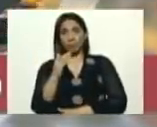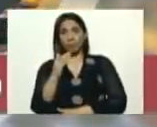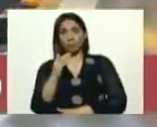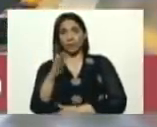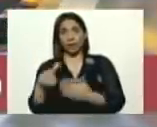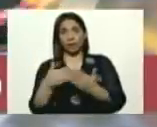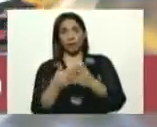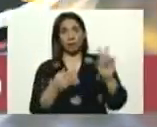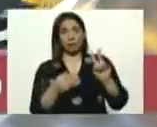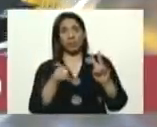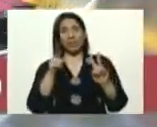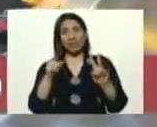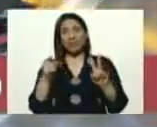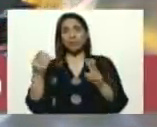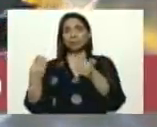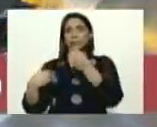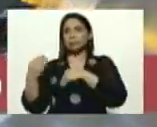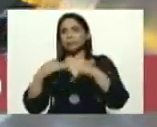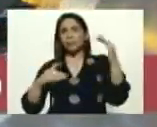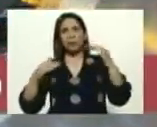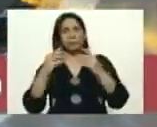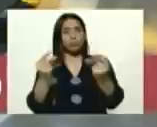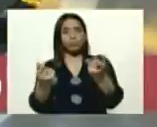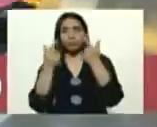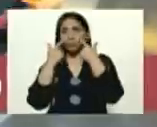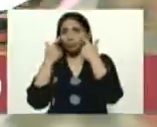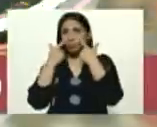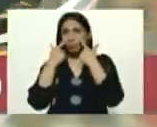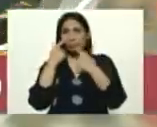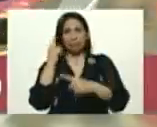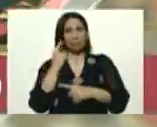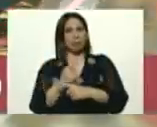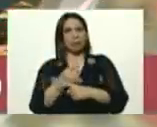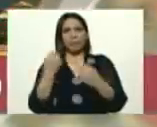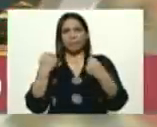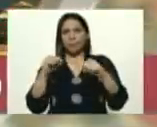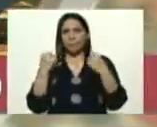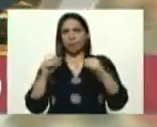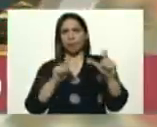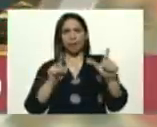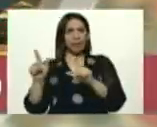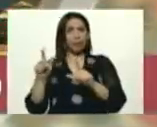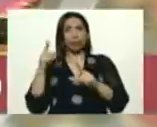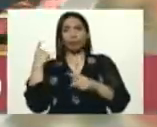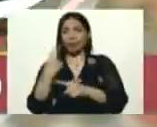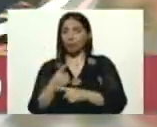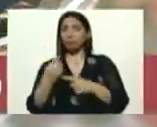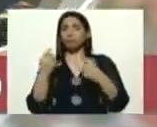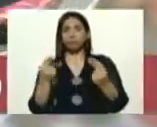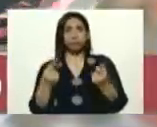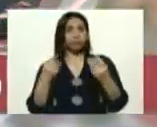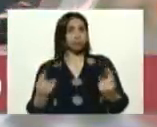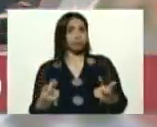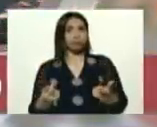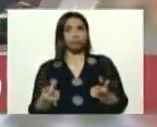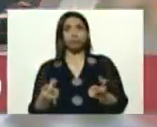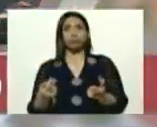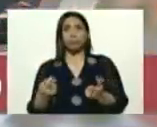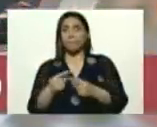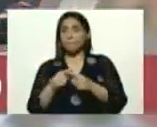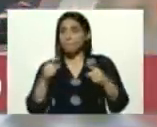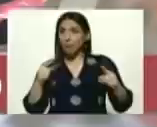debe llamarnos a la máxima alerta, a estar muy bien preparados, a estar muy bien alistados